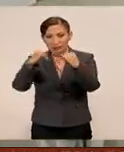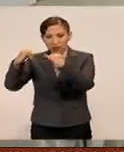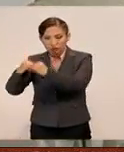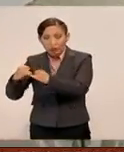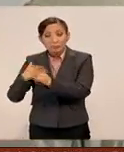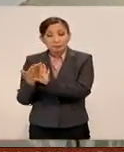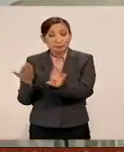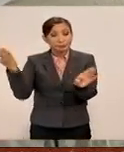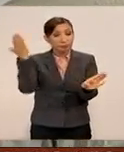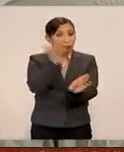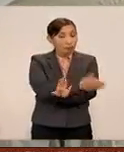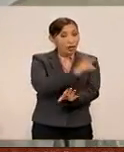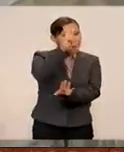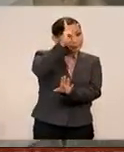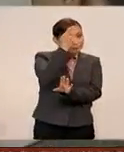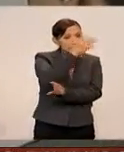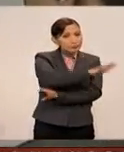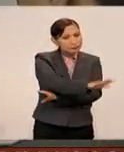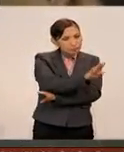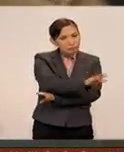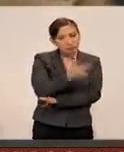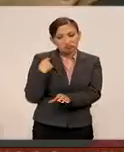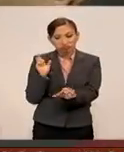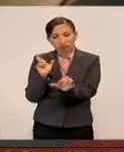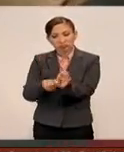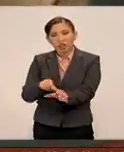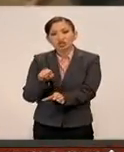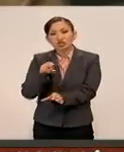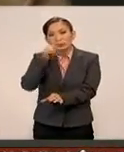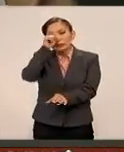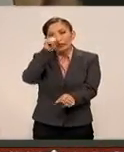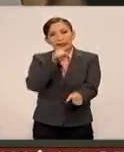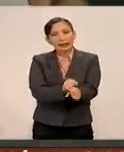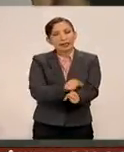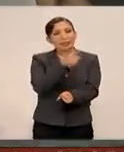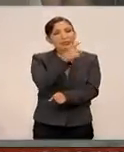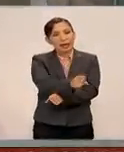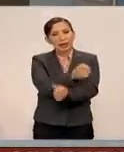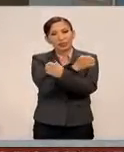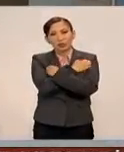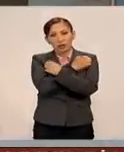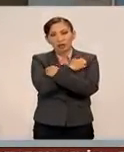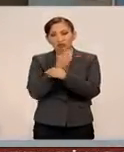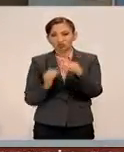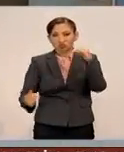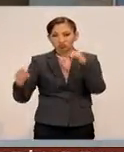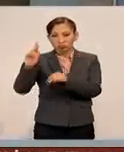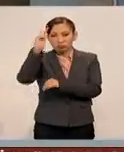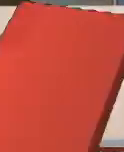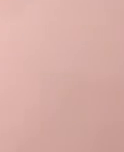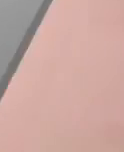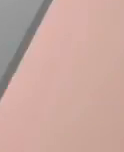instituciones. Antes, el Politécnico estaba adscrito a la Subsecretaría de Educación Superior.